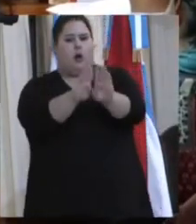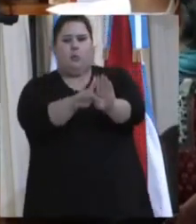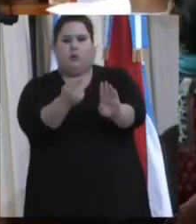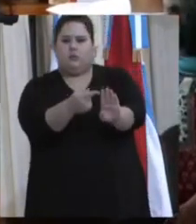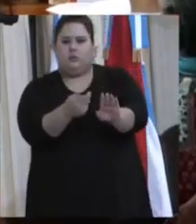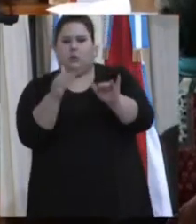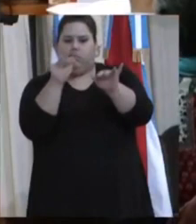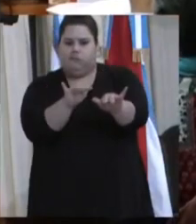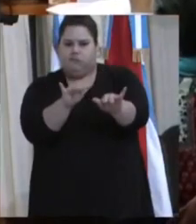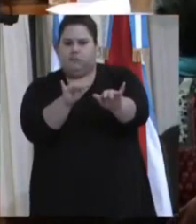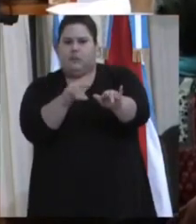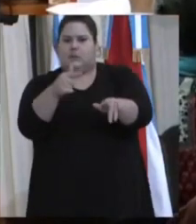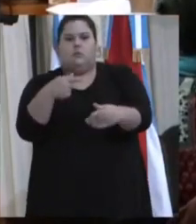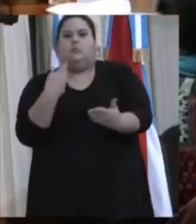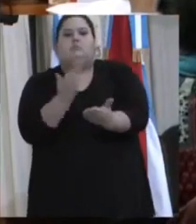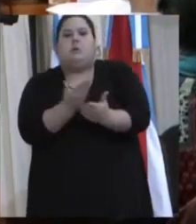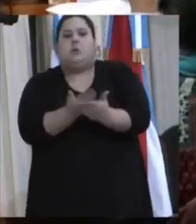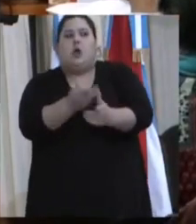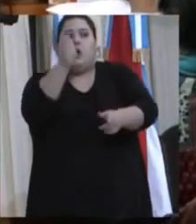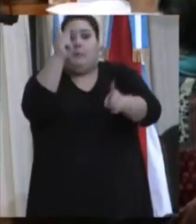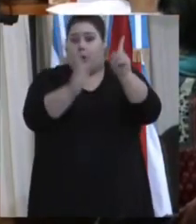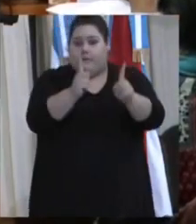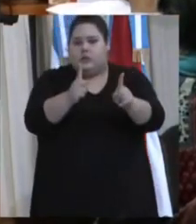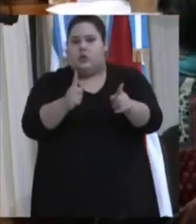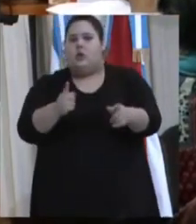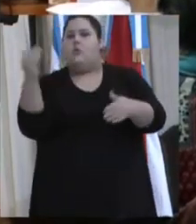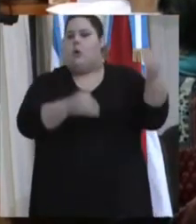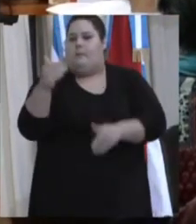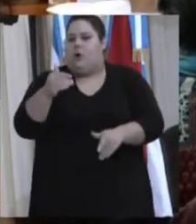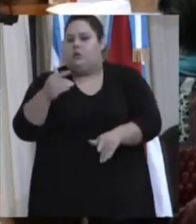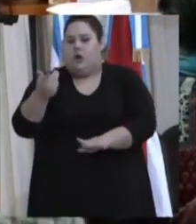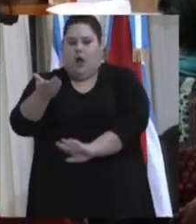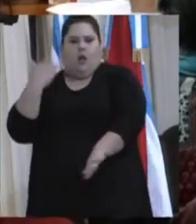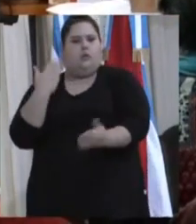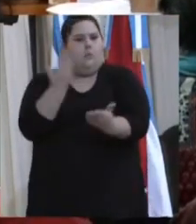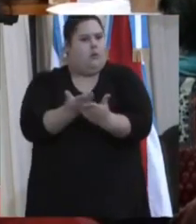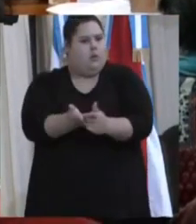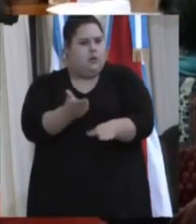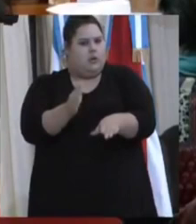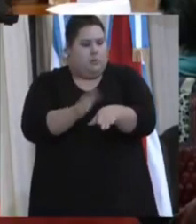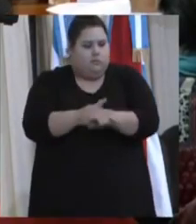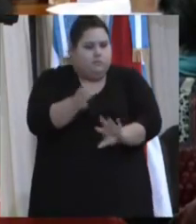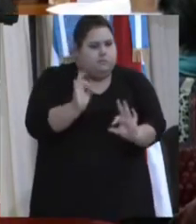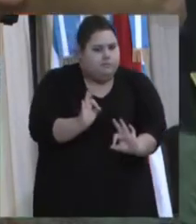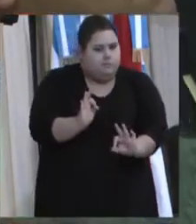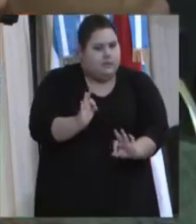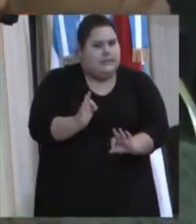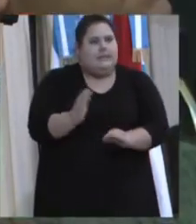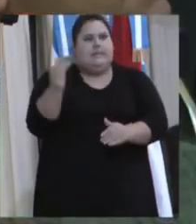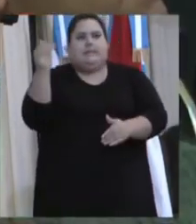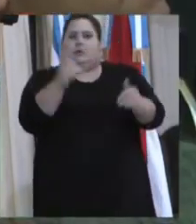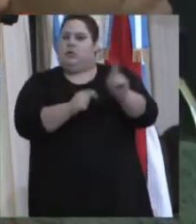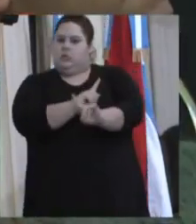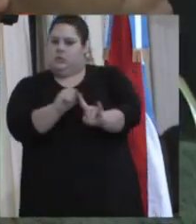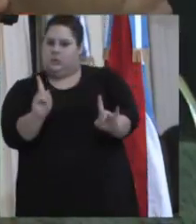que estos profesores votaran como habían prometido. No votan como prometieron, entonces lo que pasa es